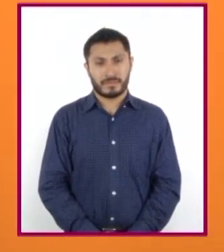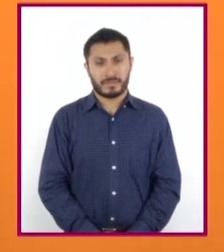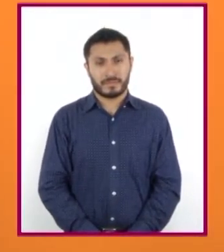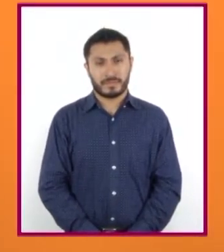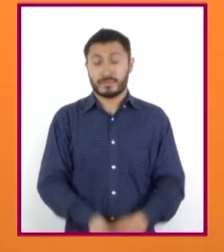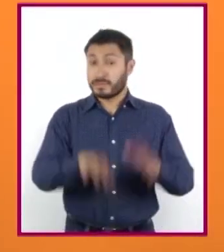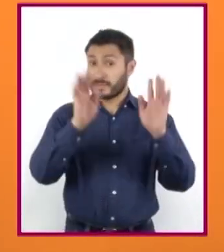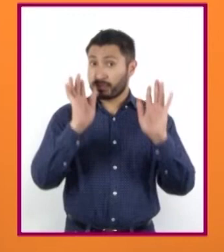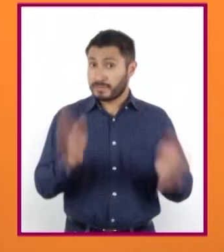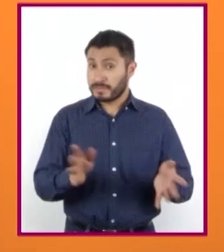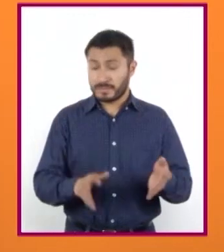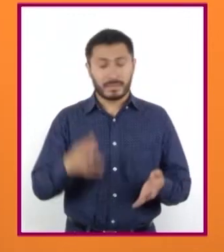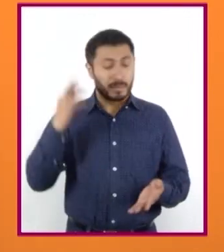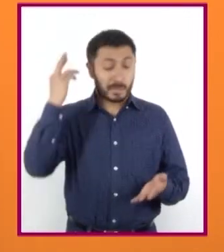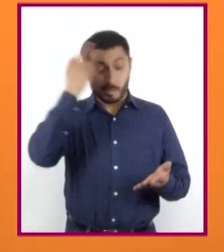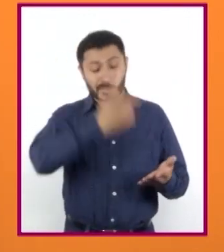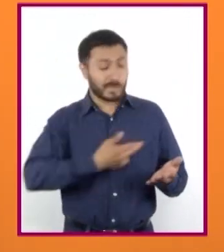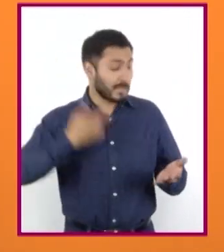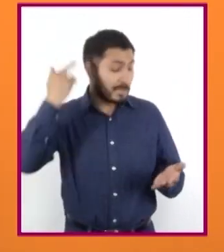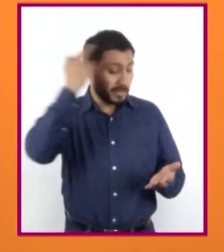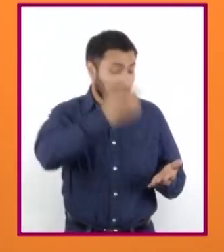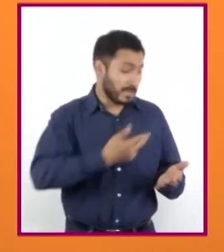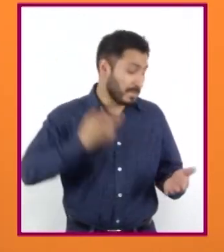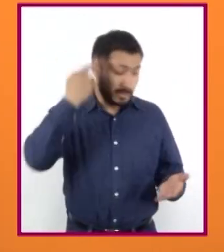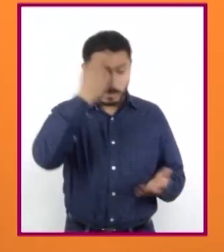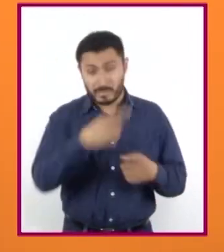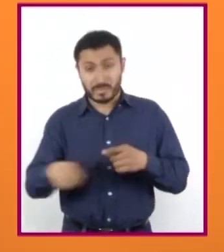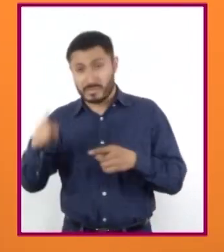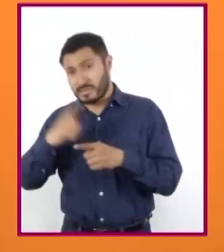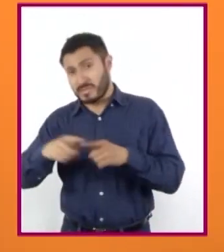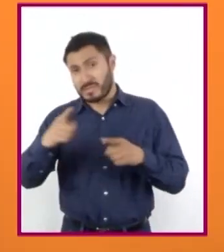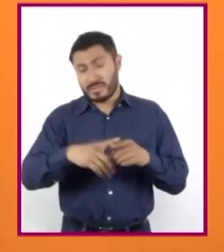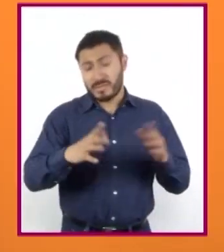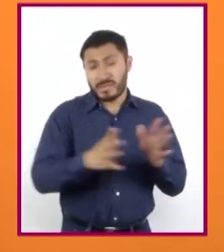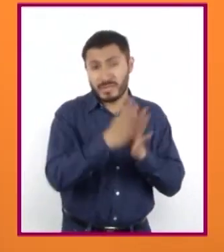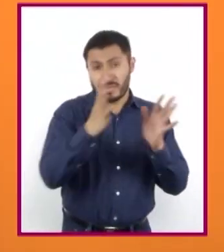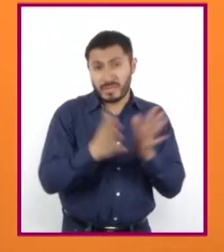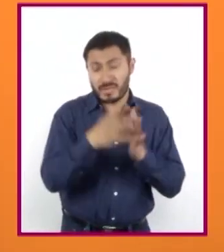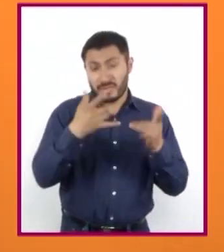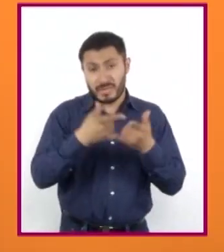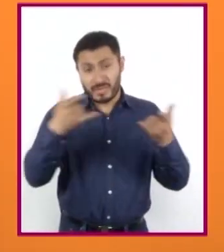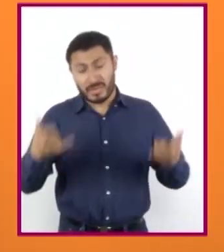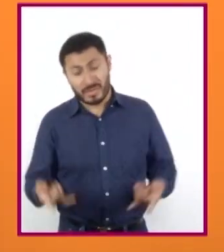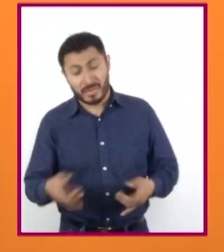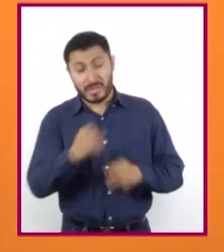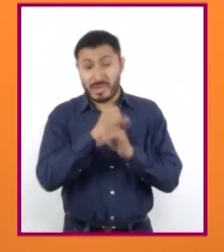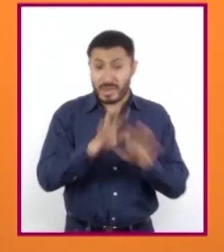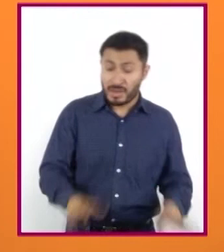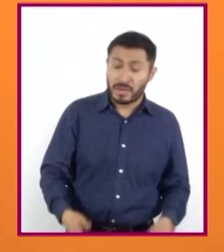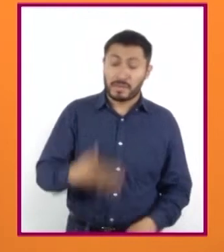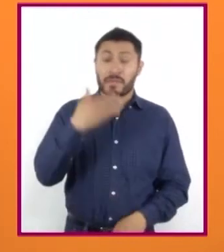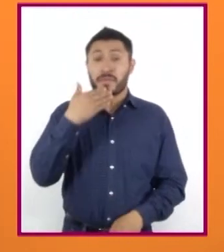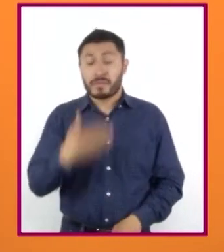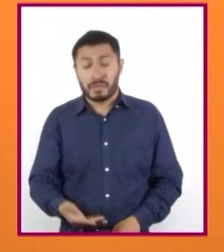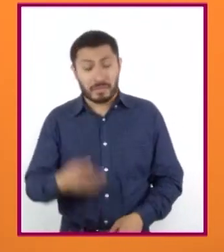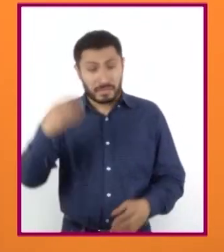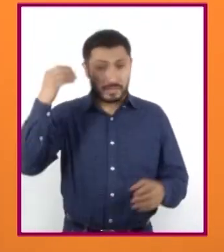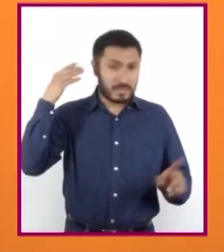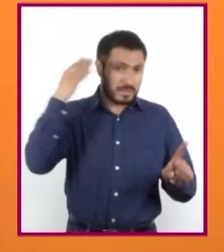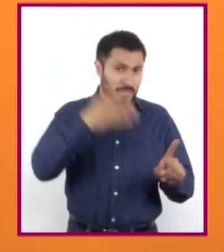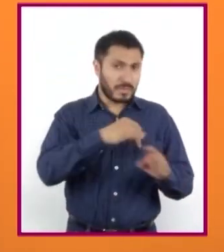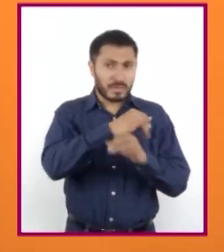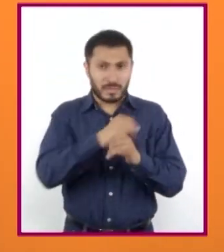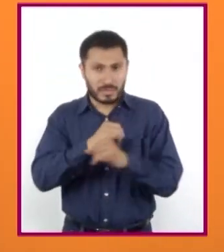Una vez que han revisado distintas fuentes y obtenido la información necesaria para su